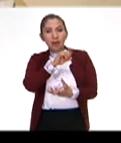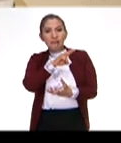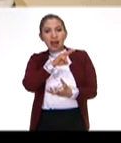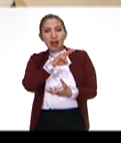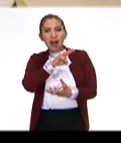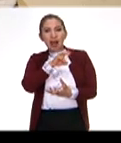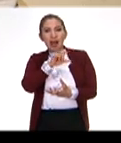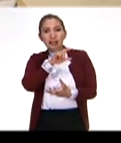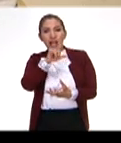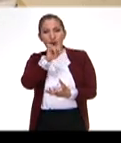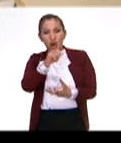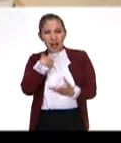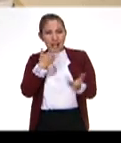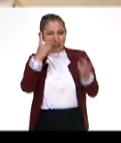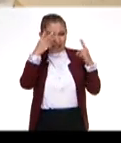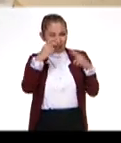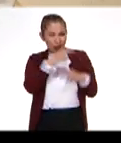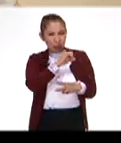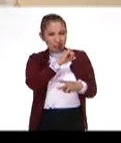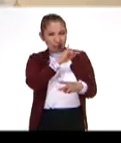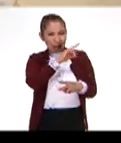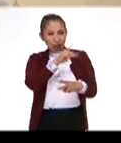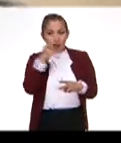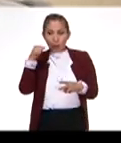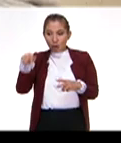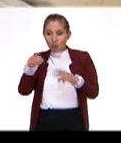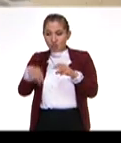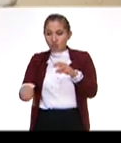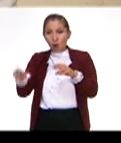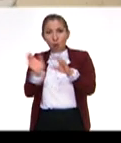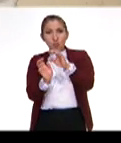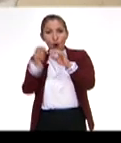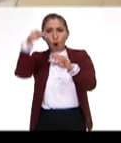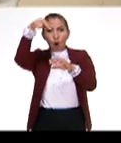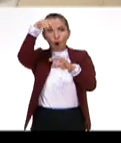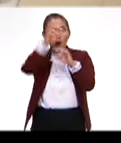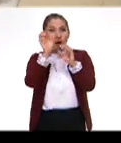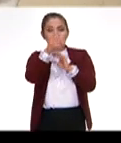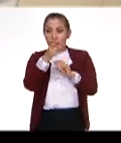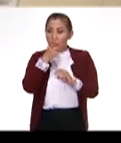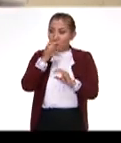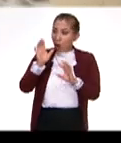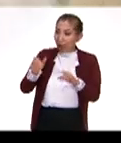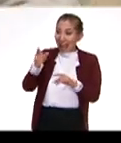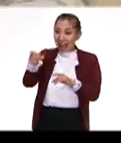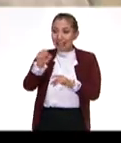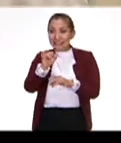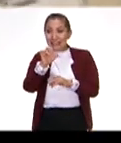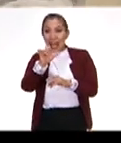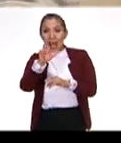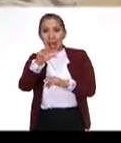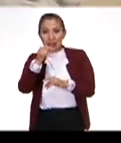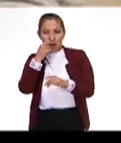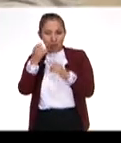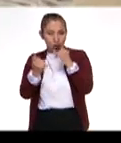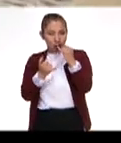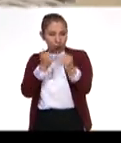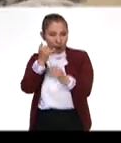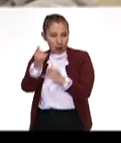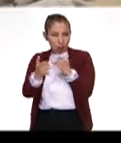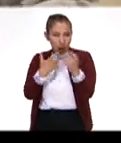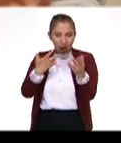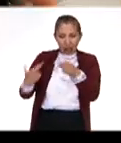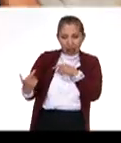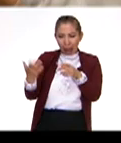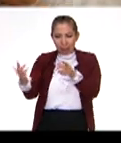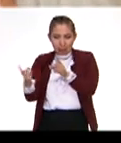de los Sicarios. Mientras jugábamos, el chavito volaba con el balón. Y yo le dije, sicario! Y lo agarré del